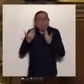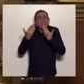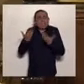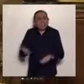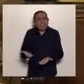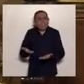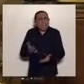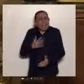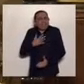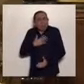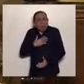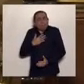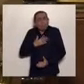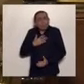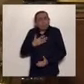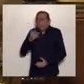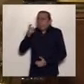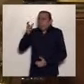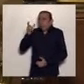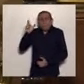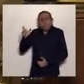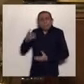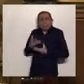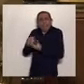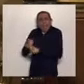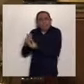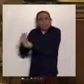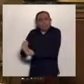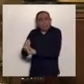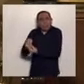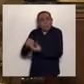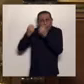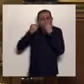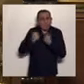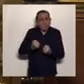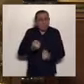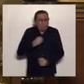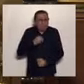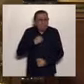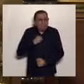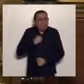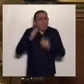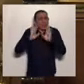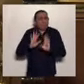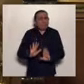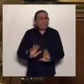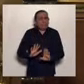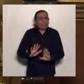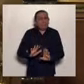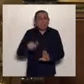entrega, compasivos en el consuelo de la angustia y firmes en el fortalecimiento de la